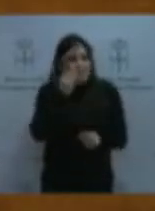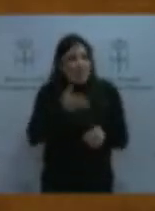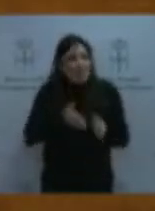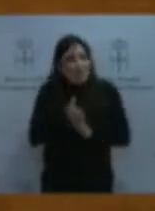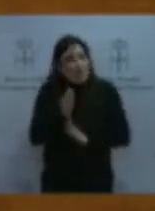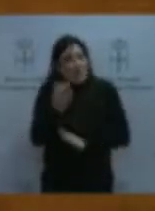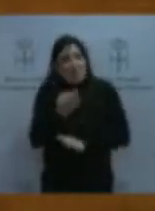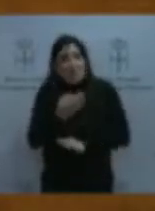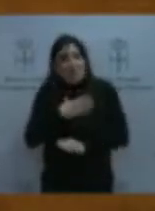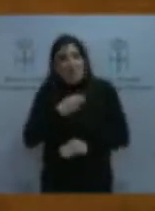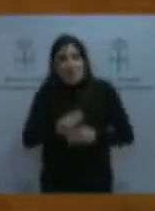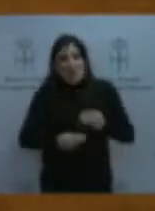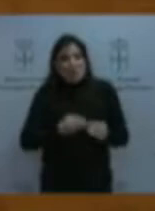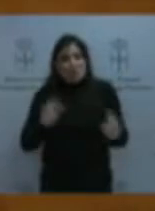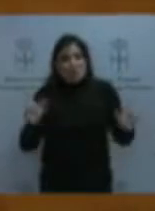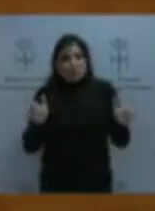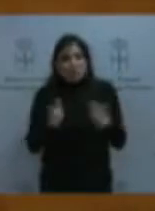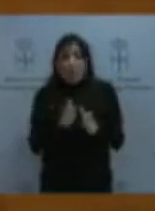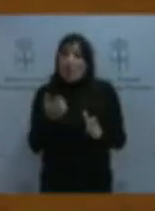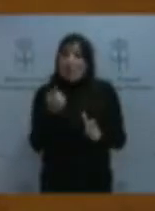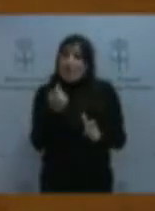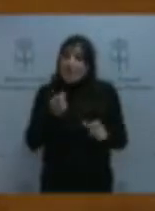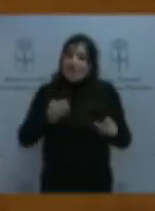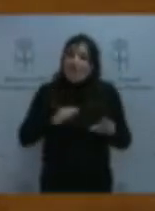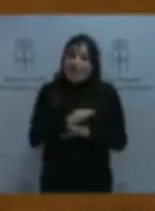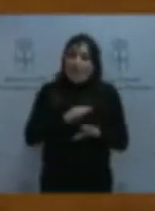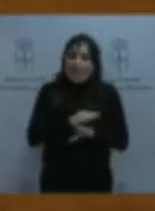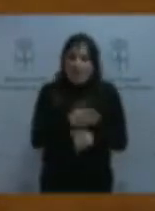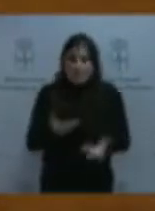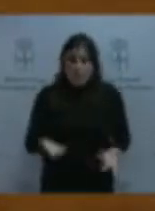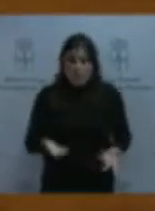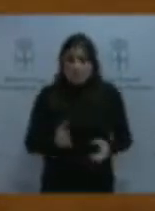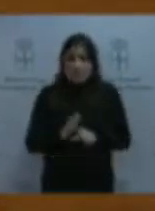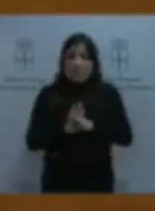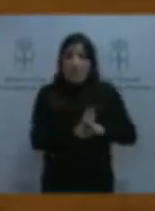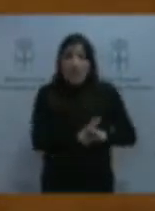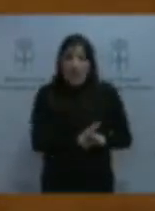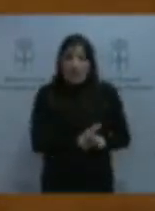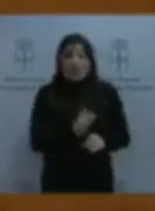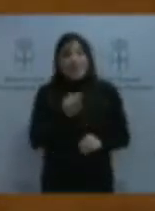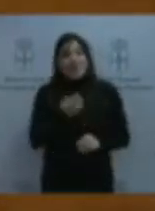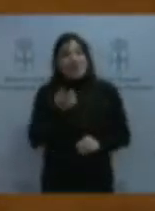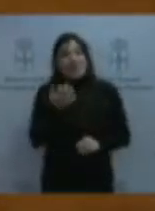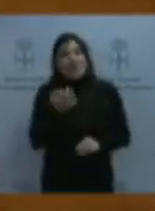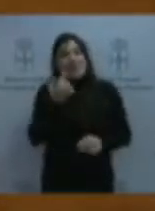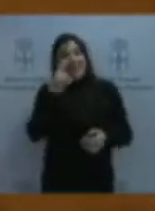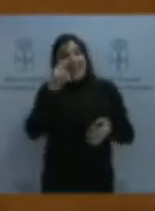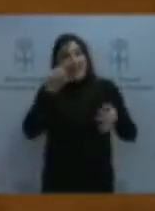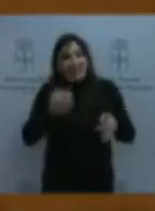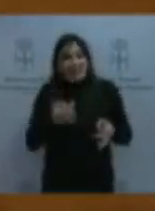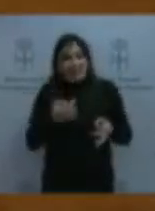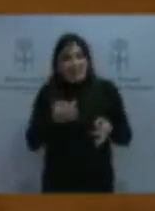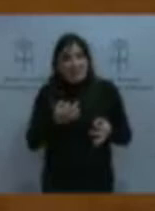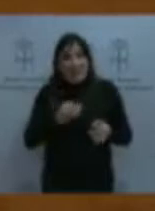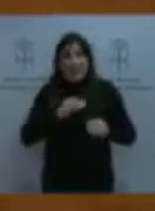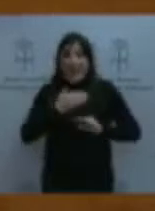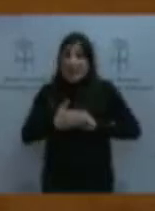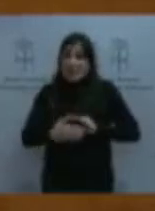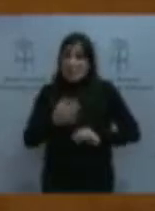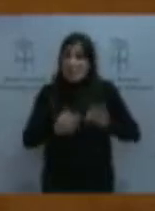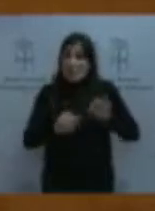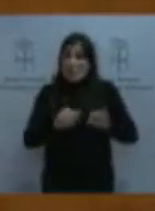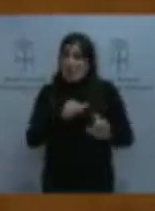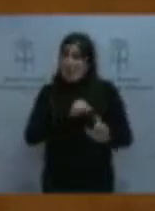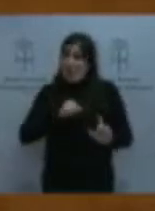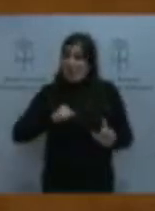considerable. Por otro lado, no se garantiza suficientemente la total privacidad de los archivos judiciales y deberían establecerse servidores que